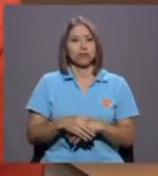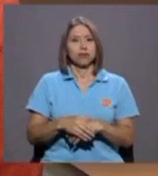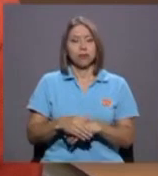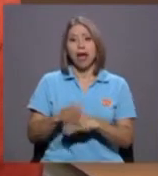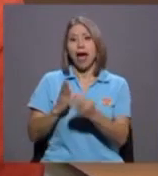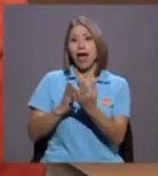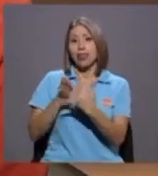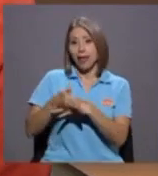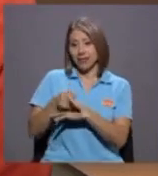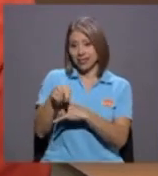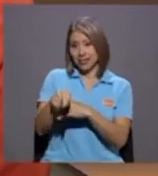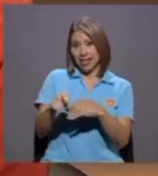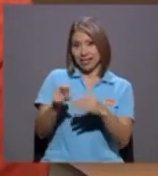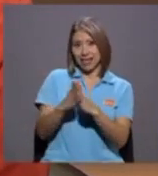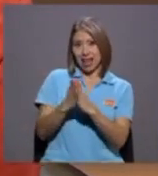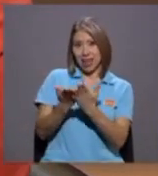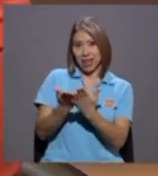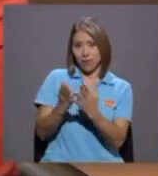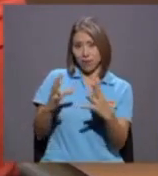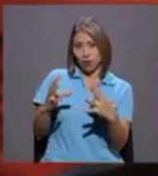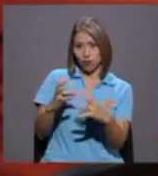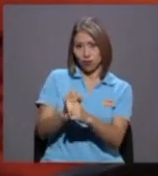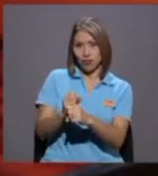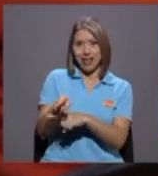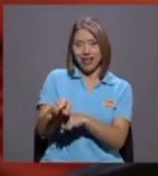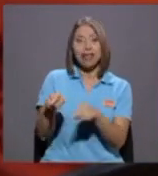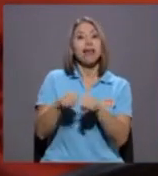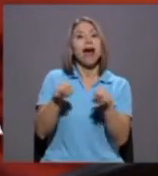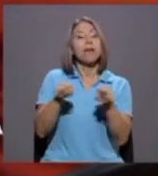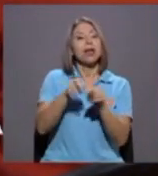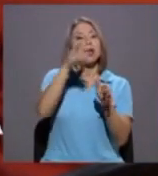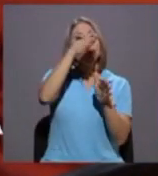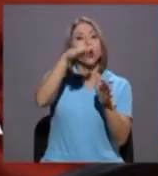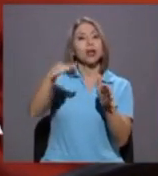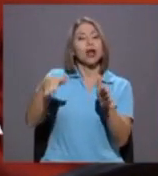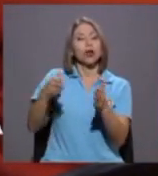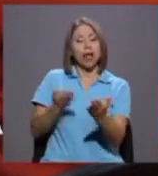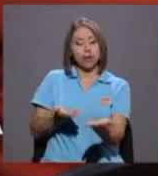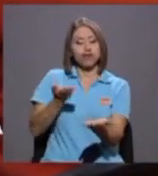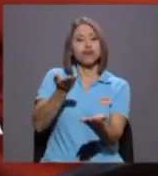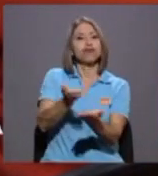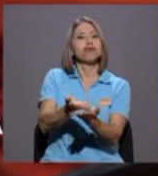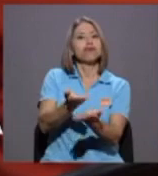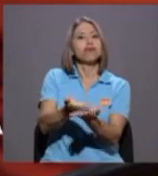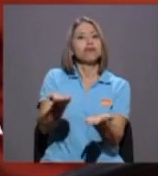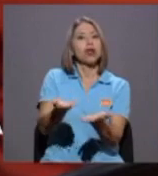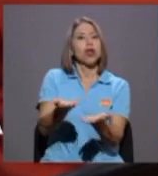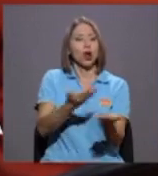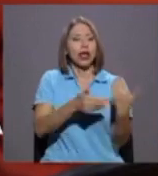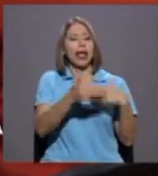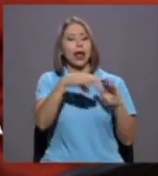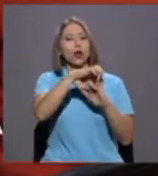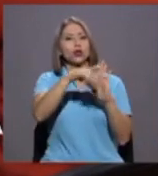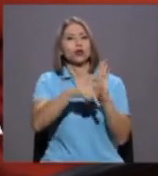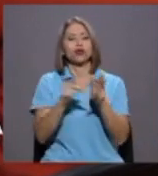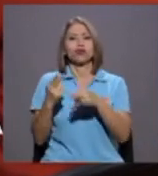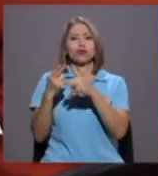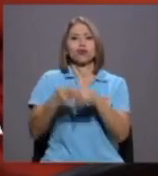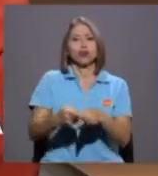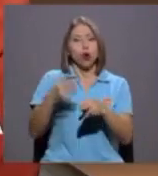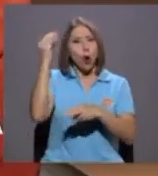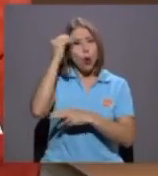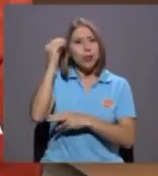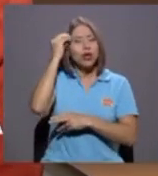la memoria también la Contraloría pone sobre la mesa lo que la Constitución denominó opiniones y